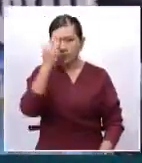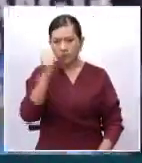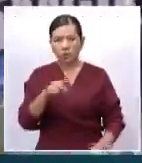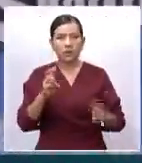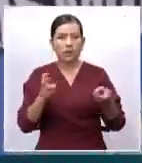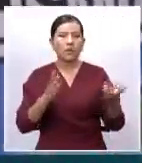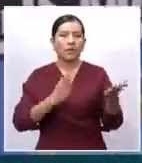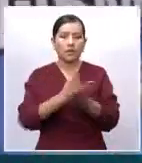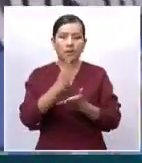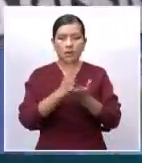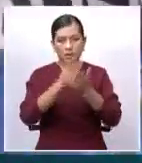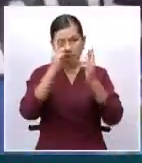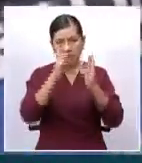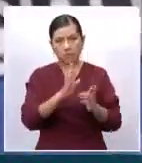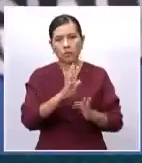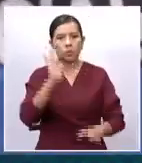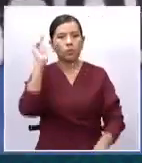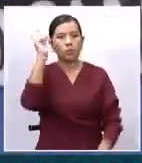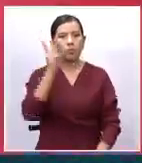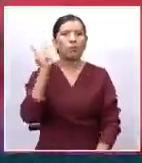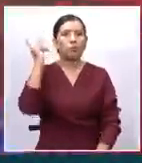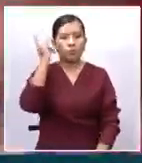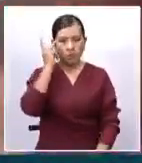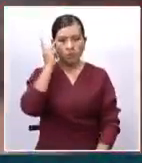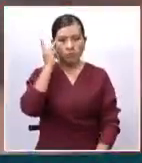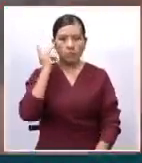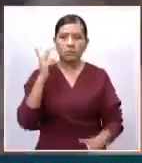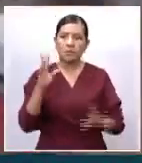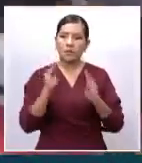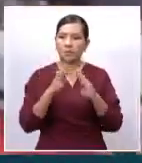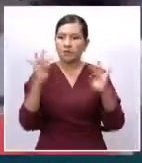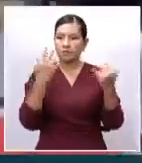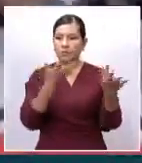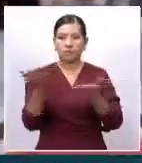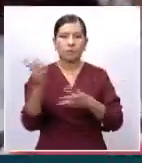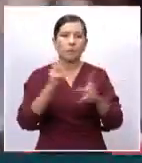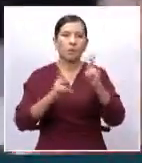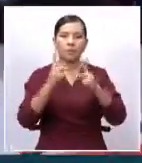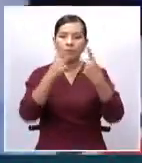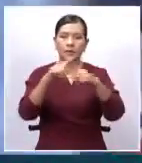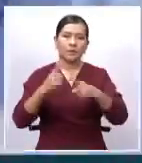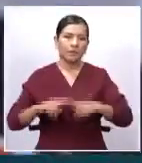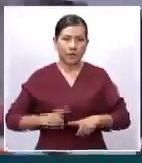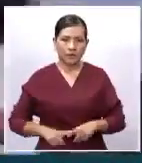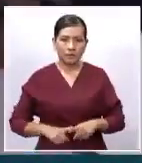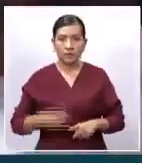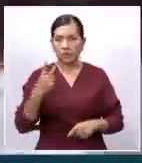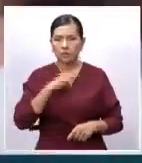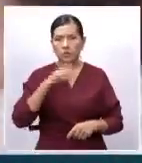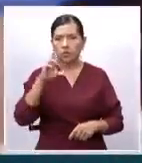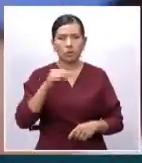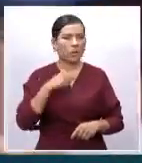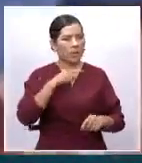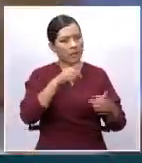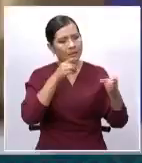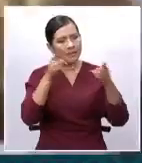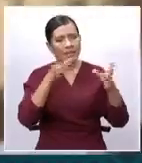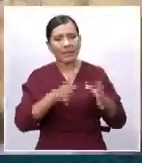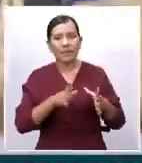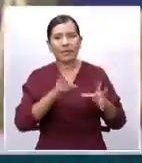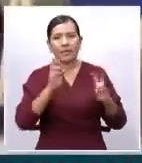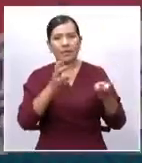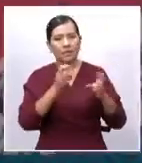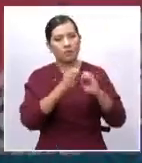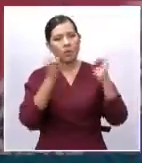un derecho político de interpúblico. Repito, no se está desconociendo a la directiva nacional de